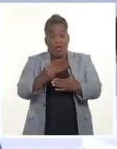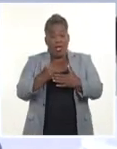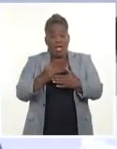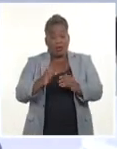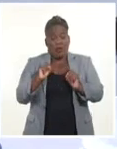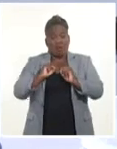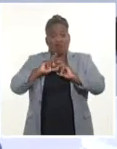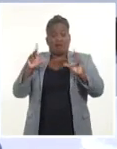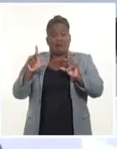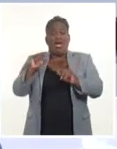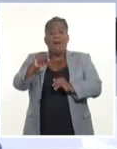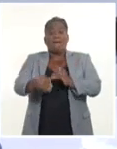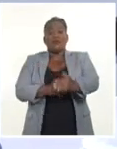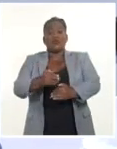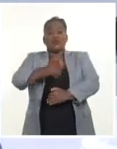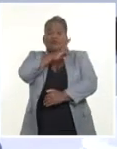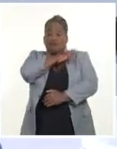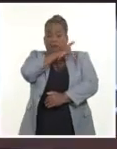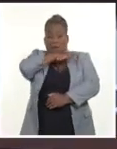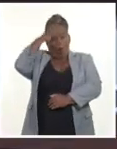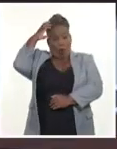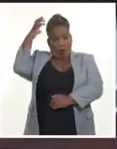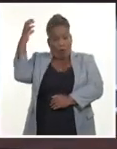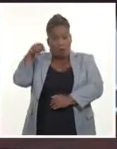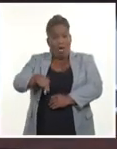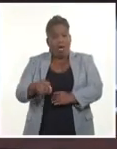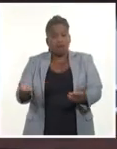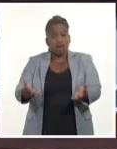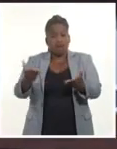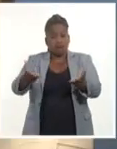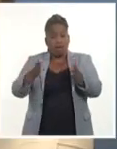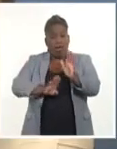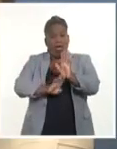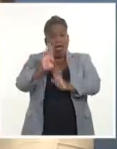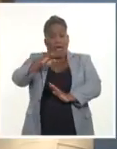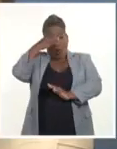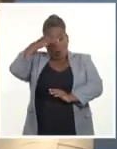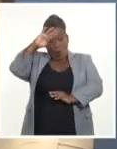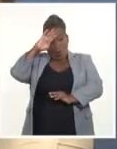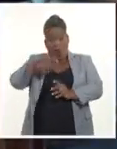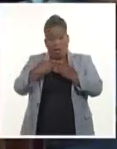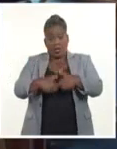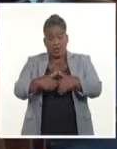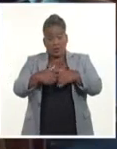el proceso de dirección del gobierno para potenciar el avance del país en la industria de